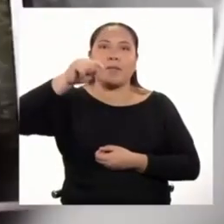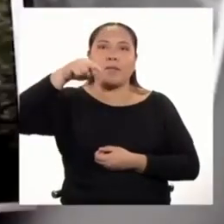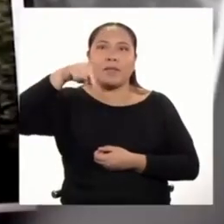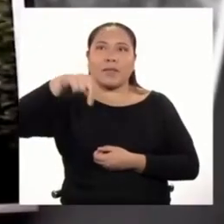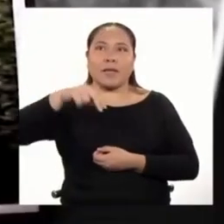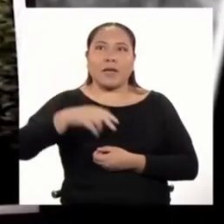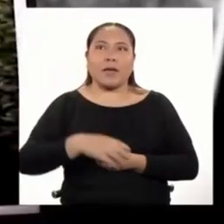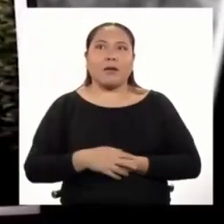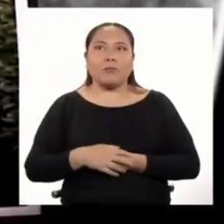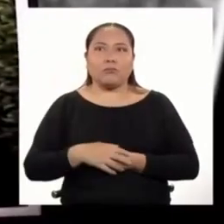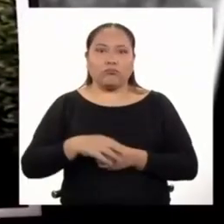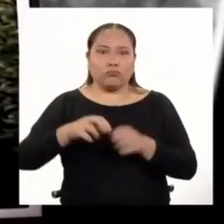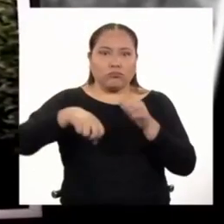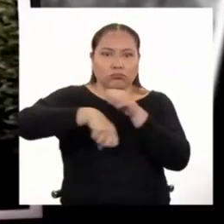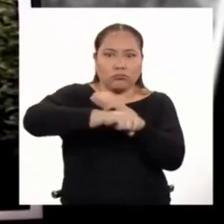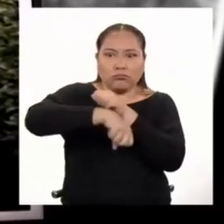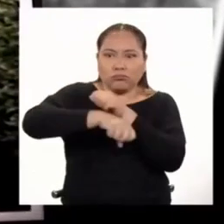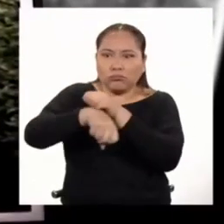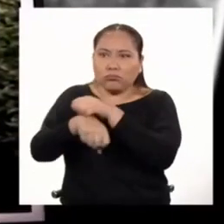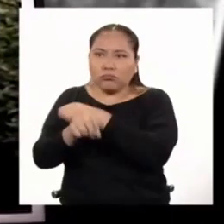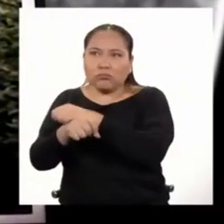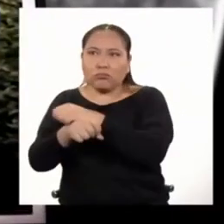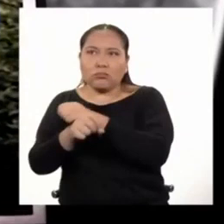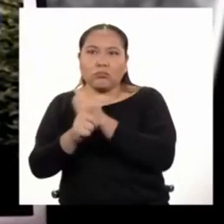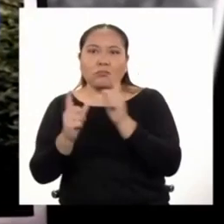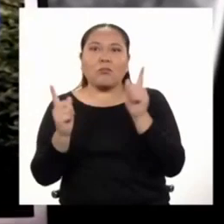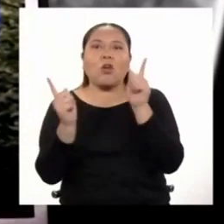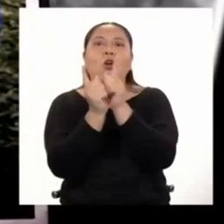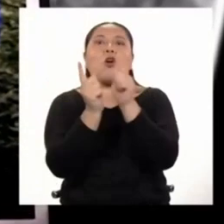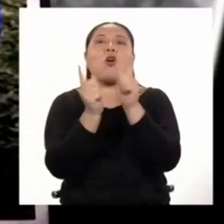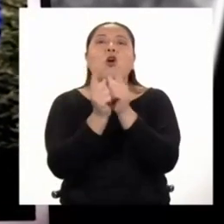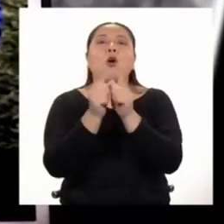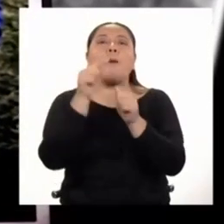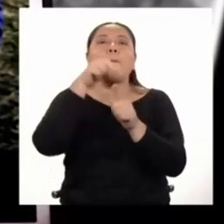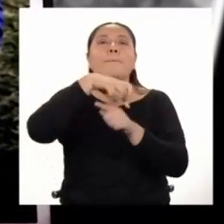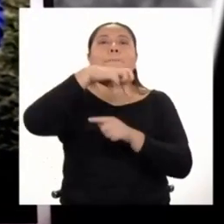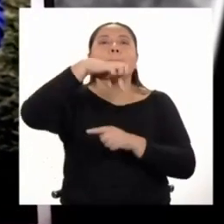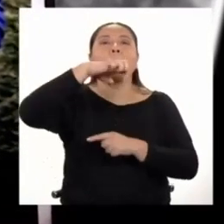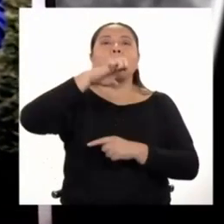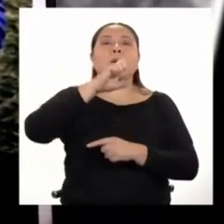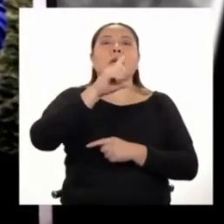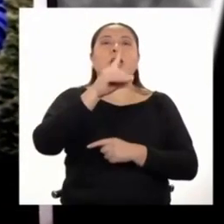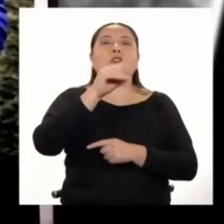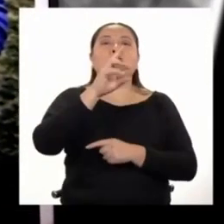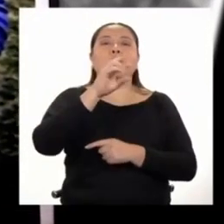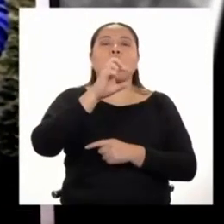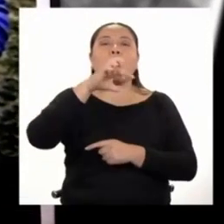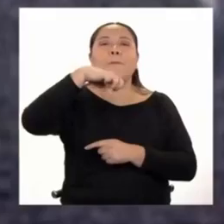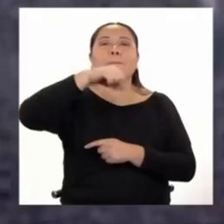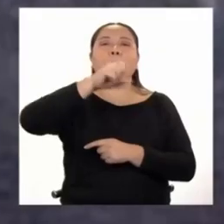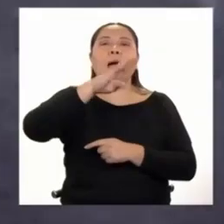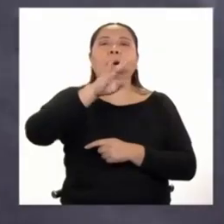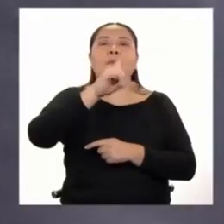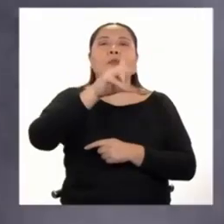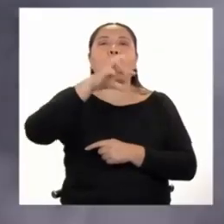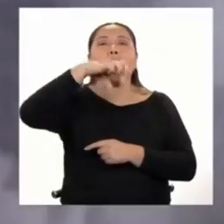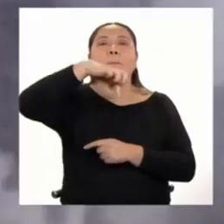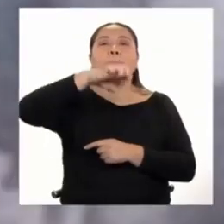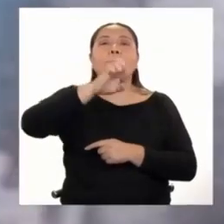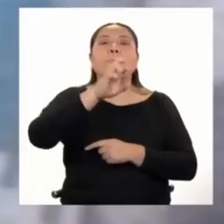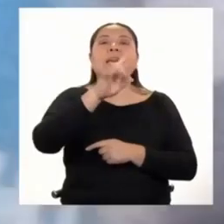hacía dupla ofensiva con su compadre Pedro Pablo Perico León.